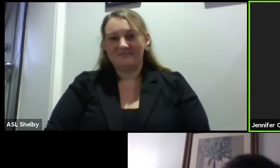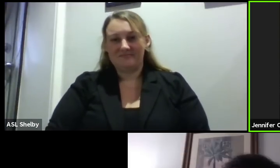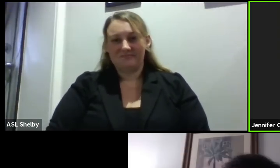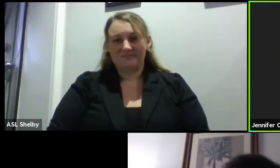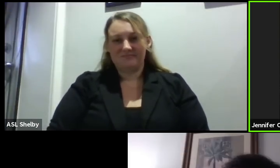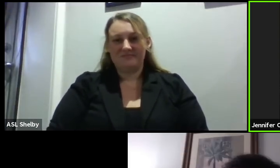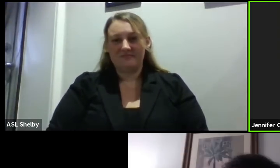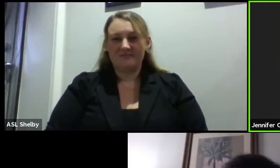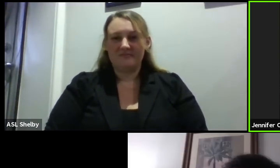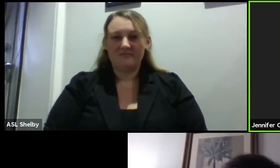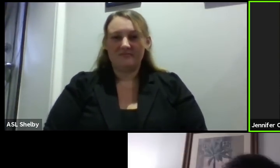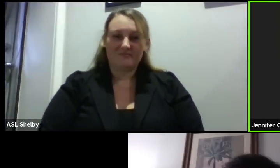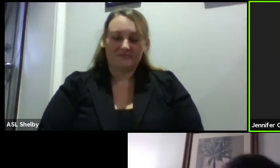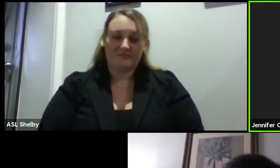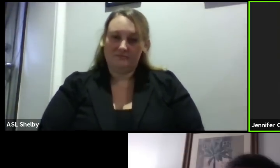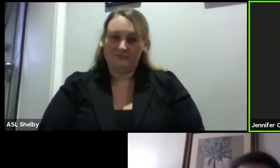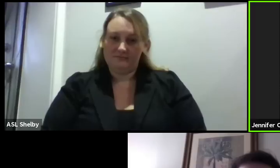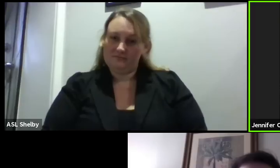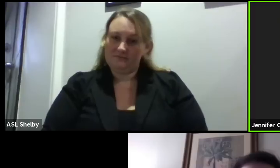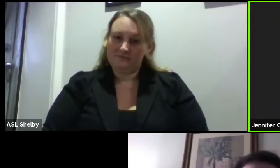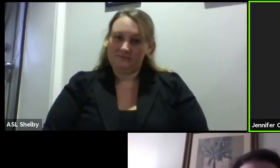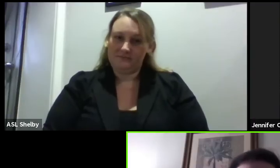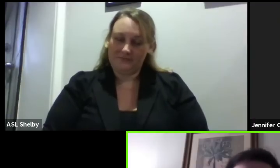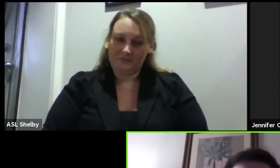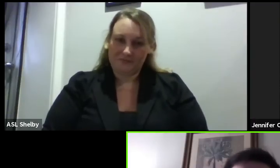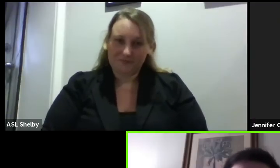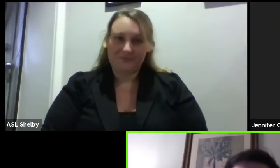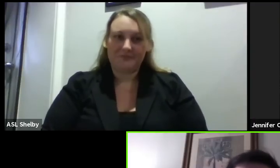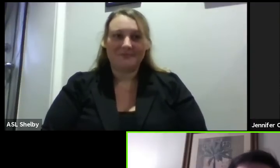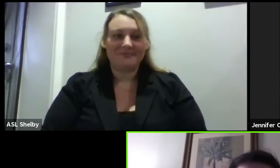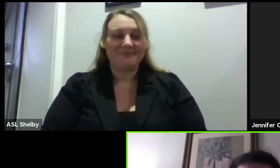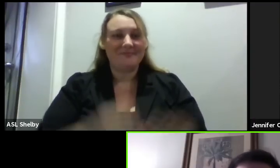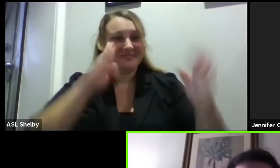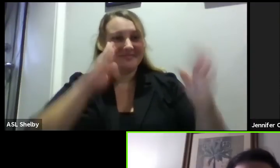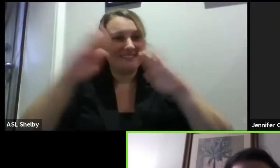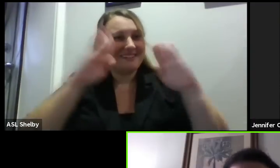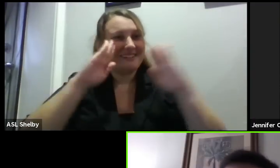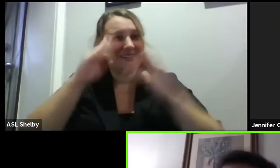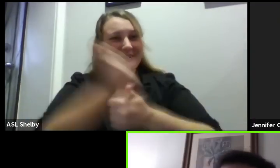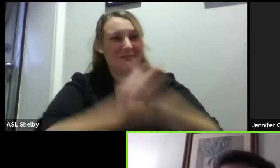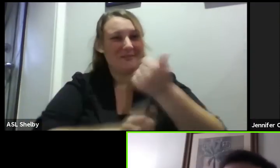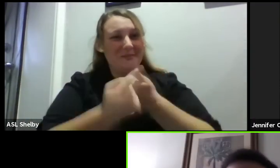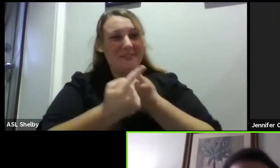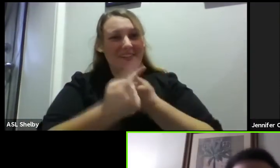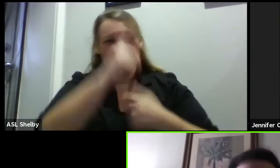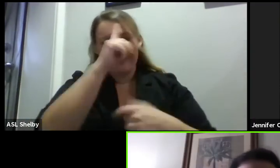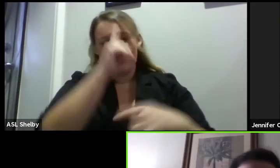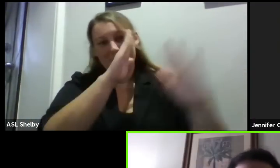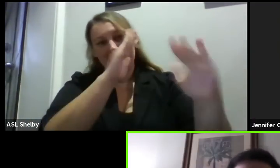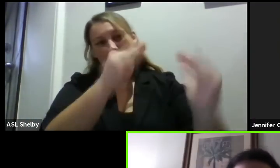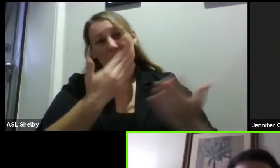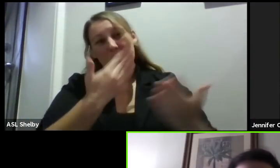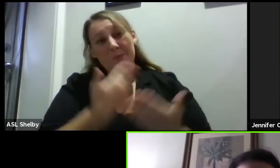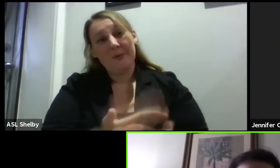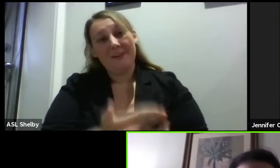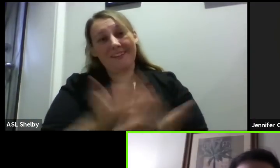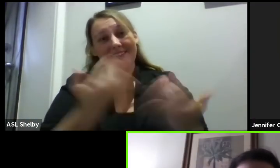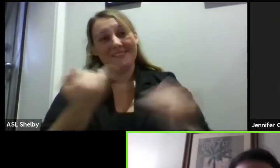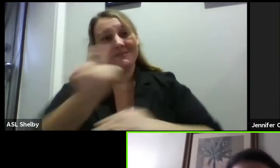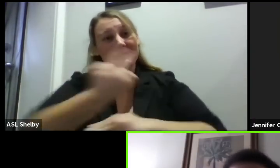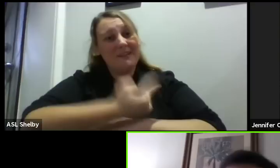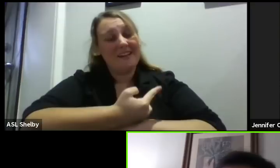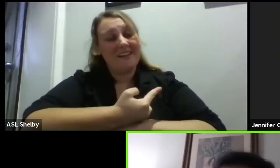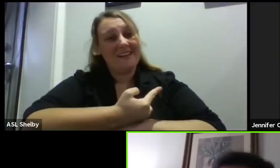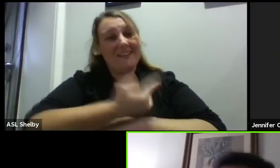la comunidad negra sí importan. Hello to everyone. I hope everyone's well today. And before I even begin, I would like to express